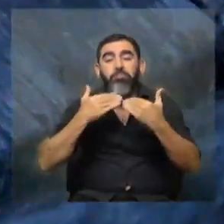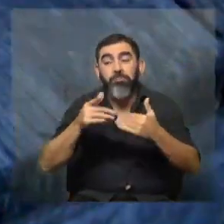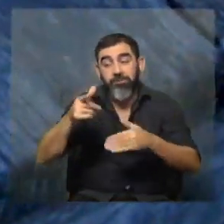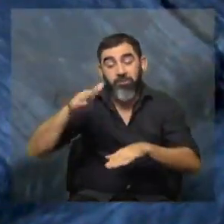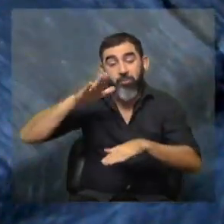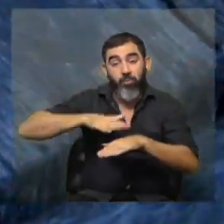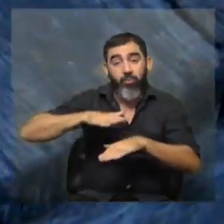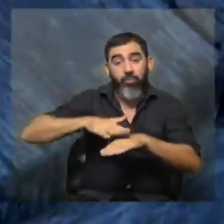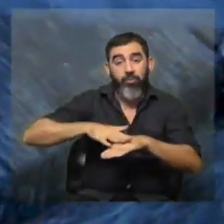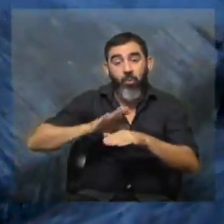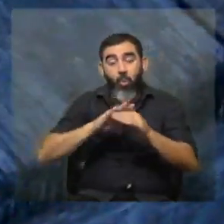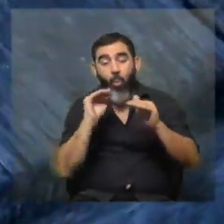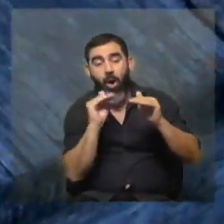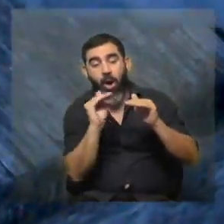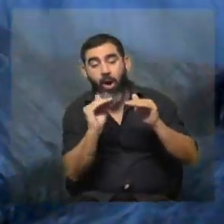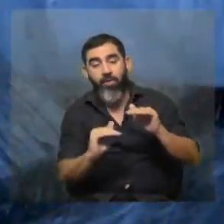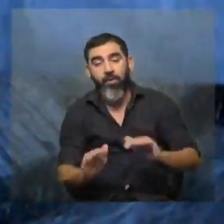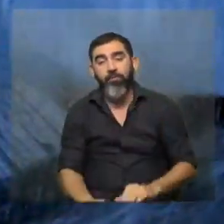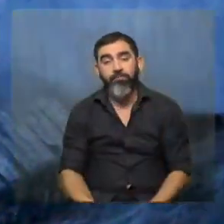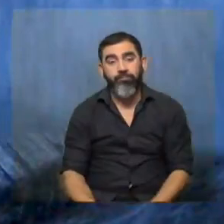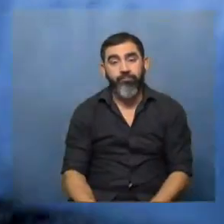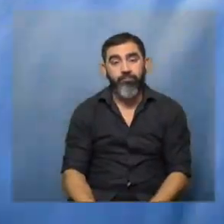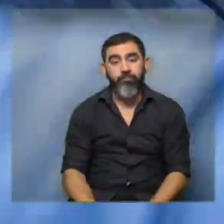momento fui guardando.